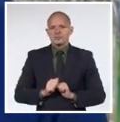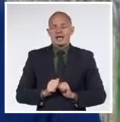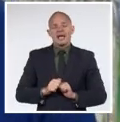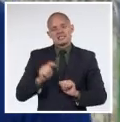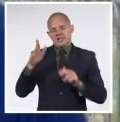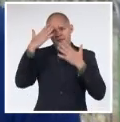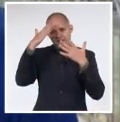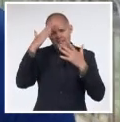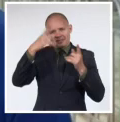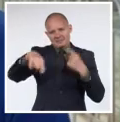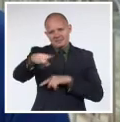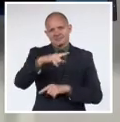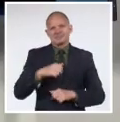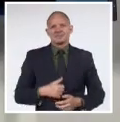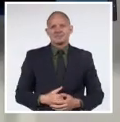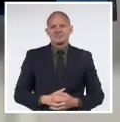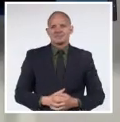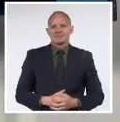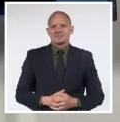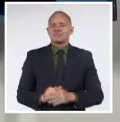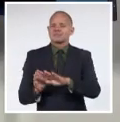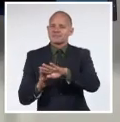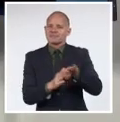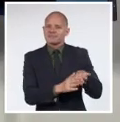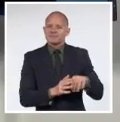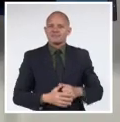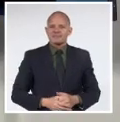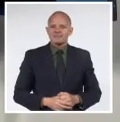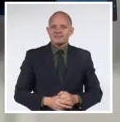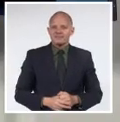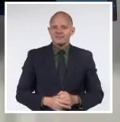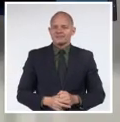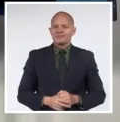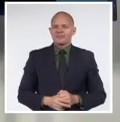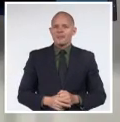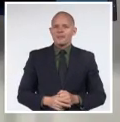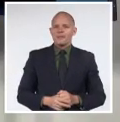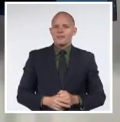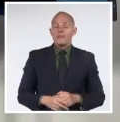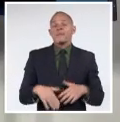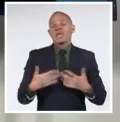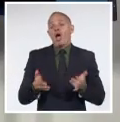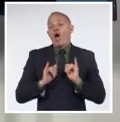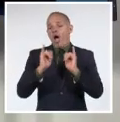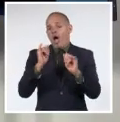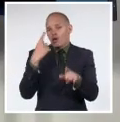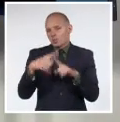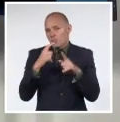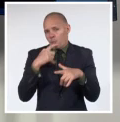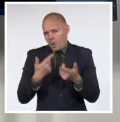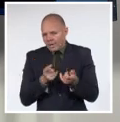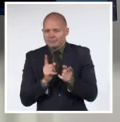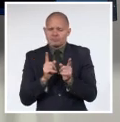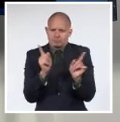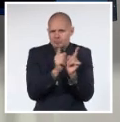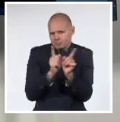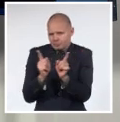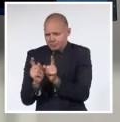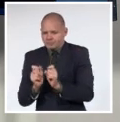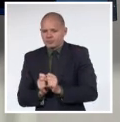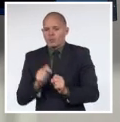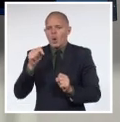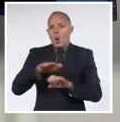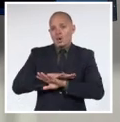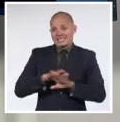noche, adelante con la misión. Muchas gracias, igualmente, Luján. Y termino con algunas breves. Cuba aseguró hoy 3 finalistas